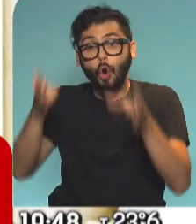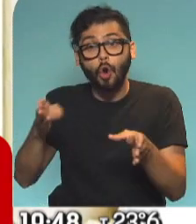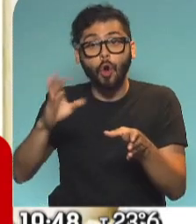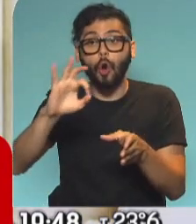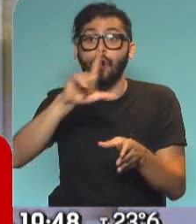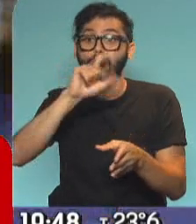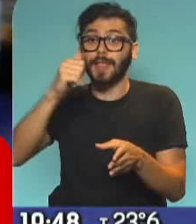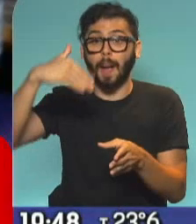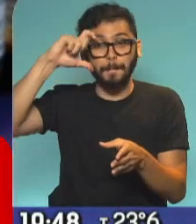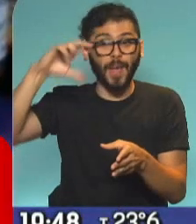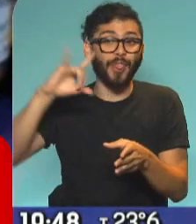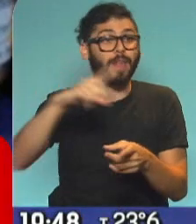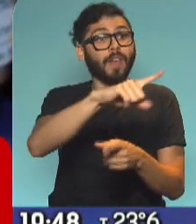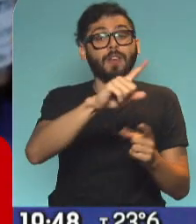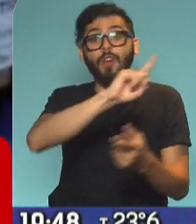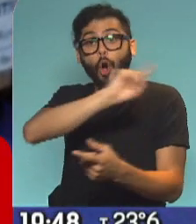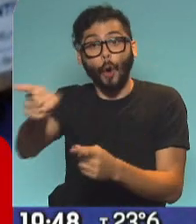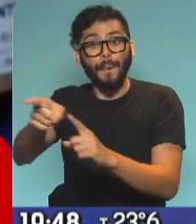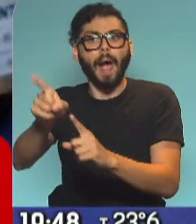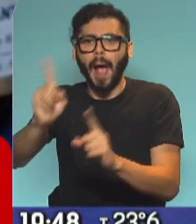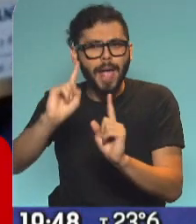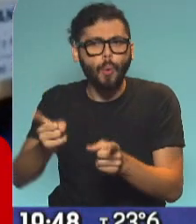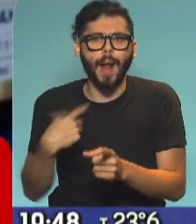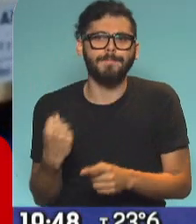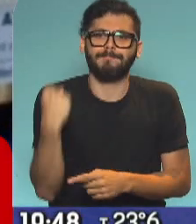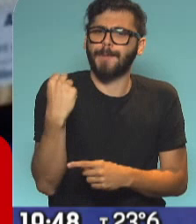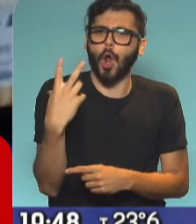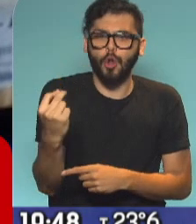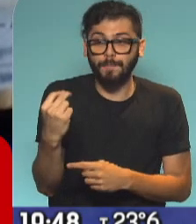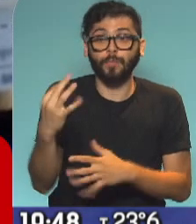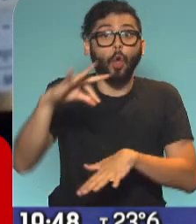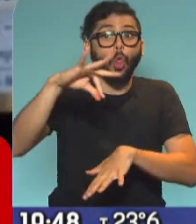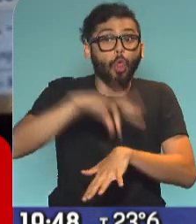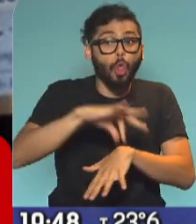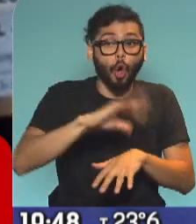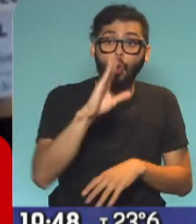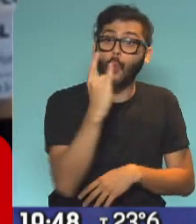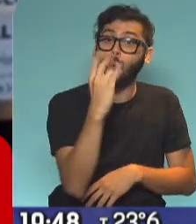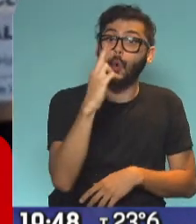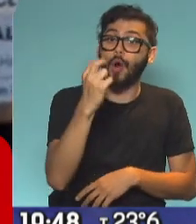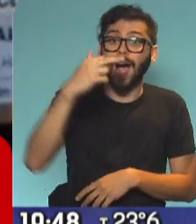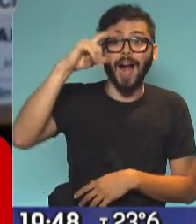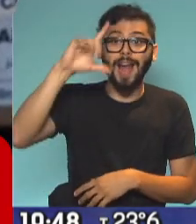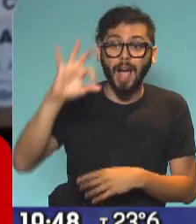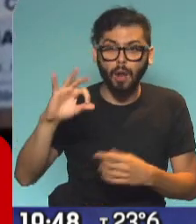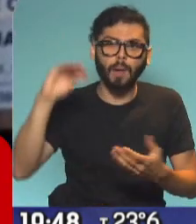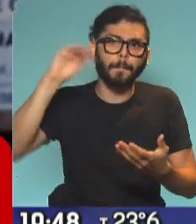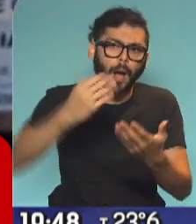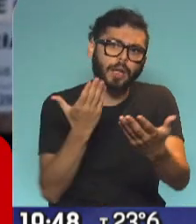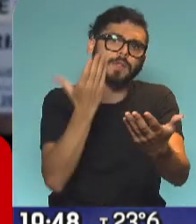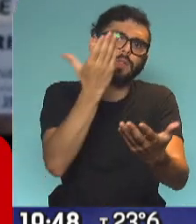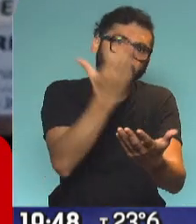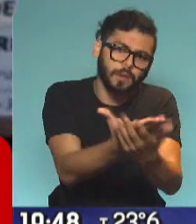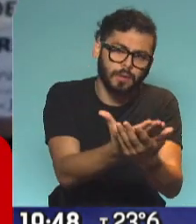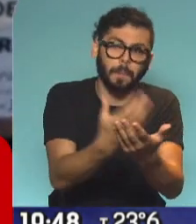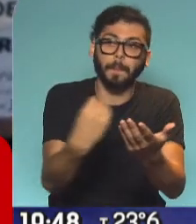hacer la práctica médica y el doctor Buranello tuvo que ampliar el recurso de amparo a efectos de requerir autorización para que el